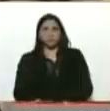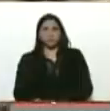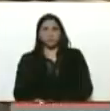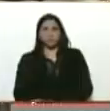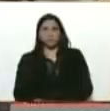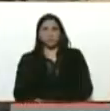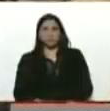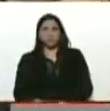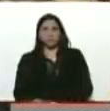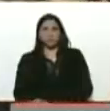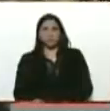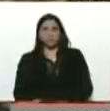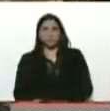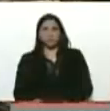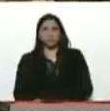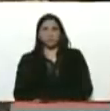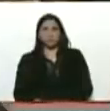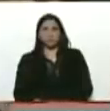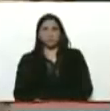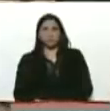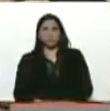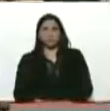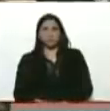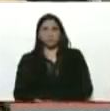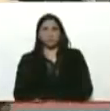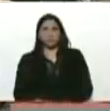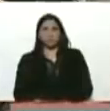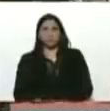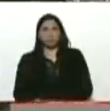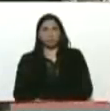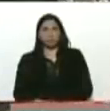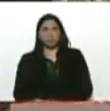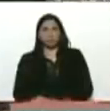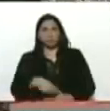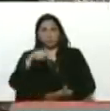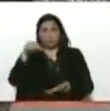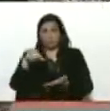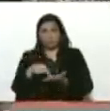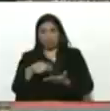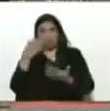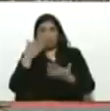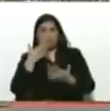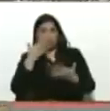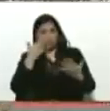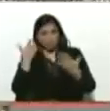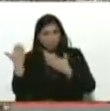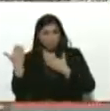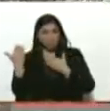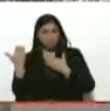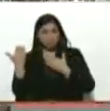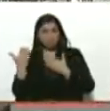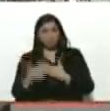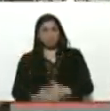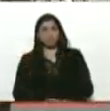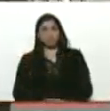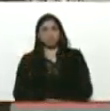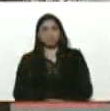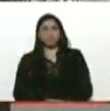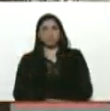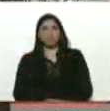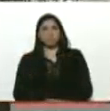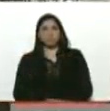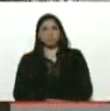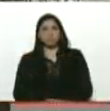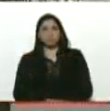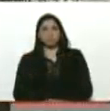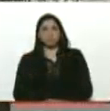que usaron en el Medio Oriente, en Irak, parecidos. Allá abajo están, ¿verdad? ¿Los ven allí? Ahí están, amontonados uno sobre